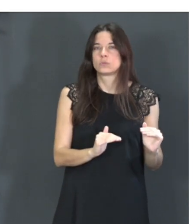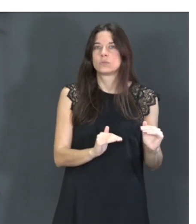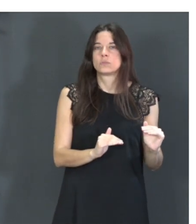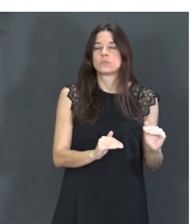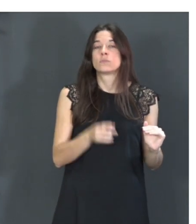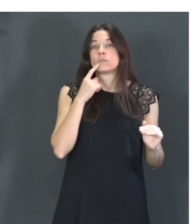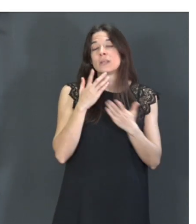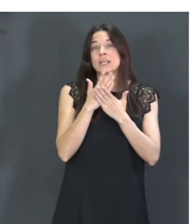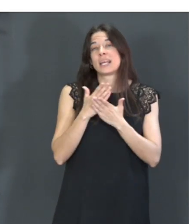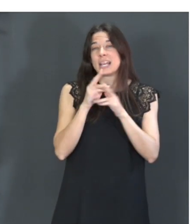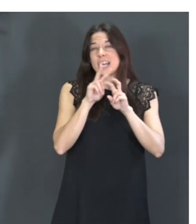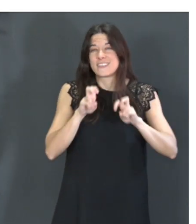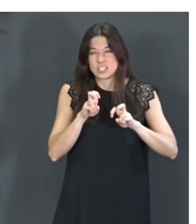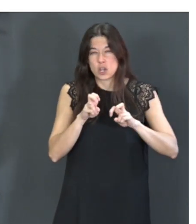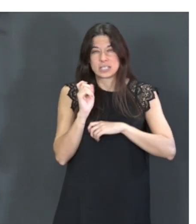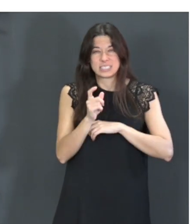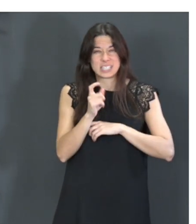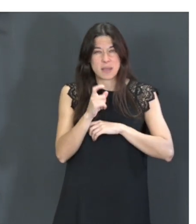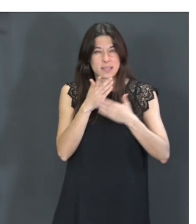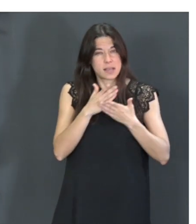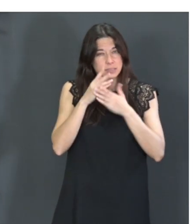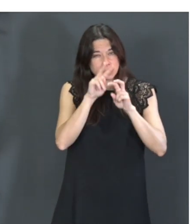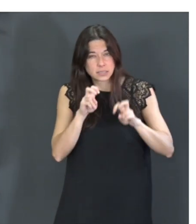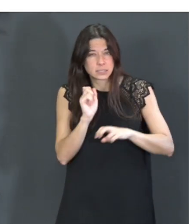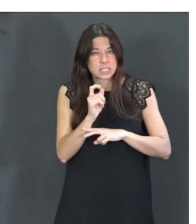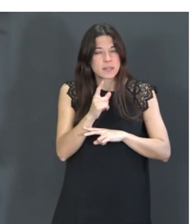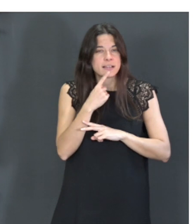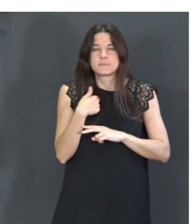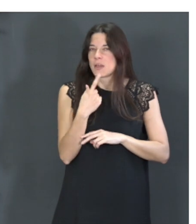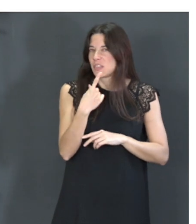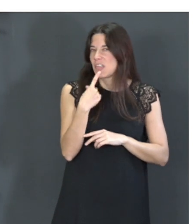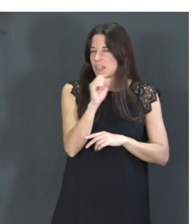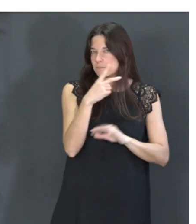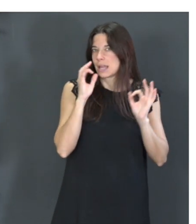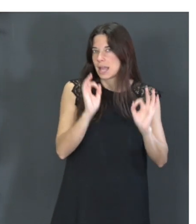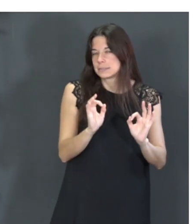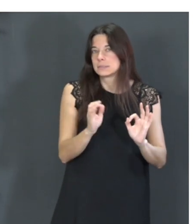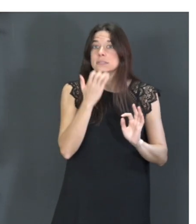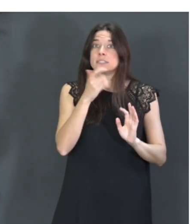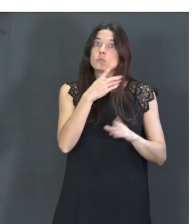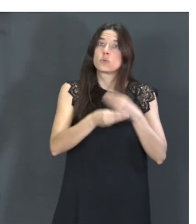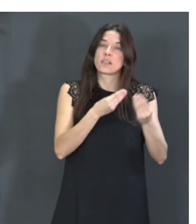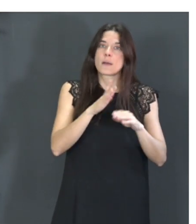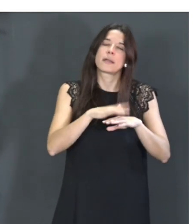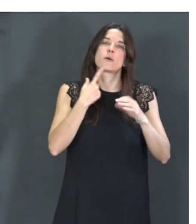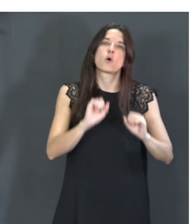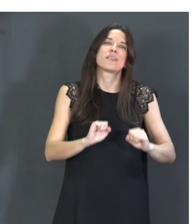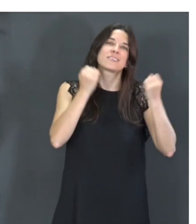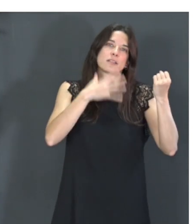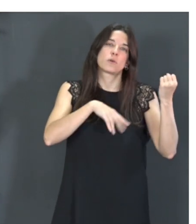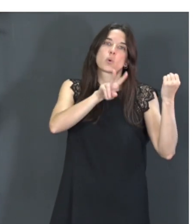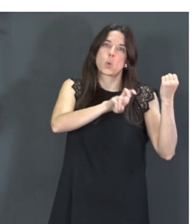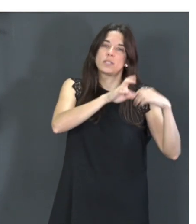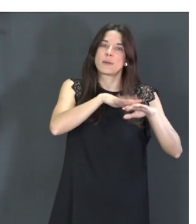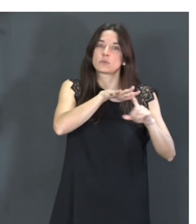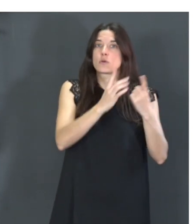revisiones sistemáticas apuntan en esa línea, que cuando se utiliza, como estábamos hablando, a modo de rescate puede ser útil para controlar